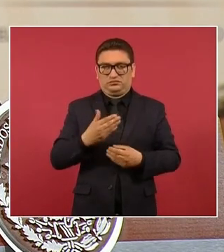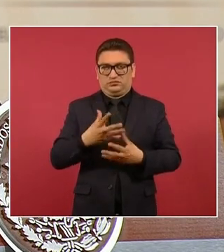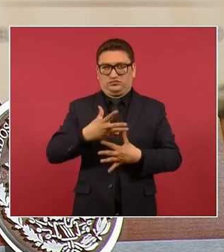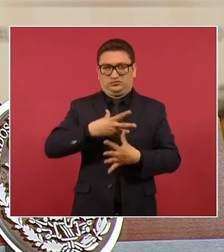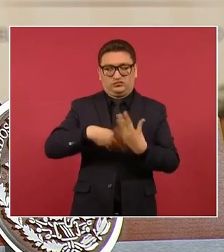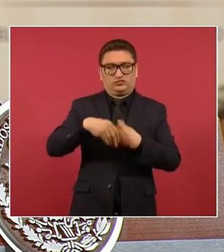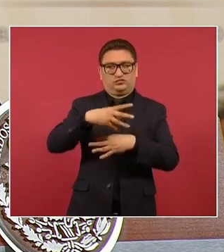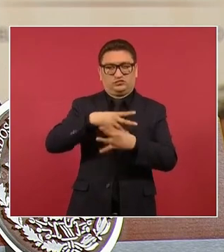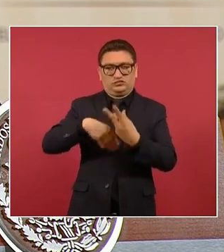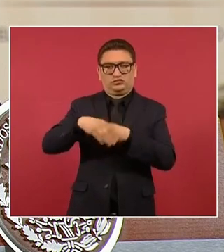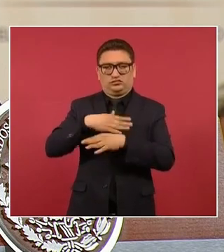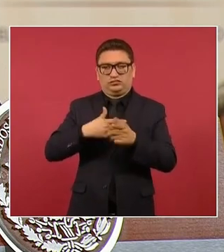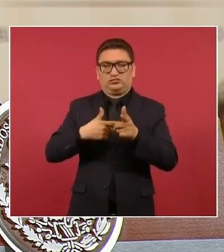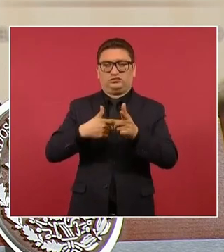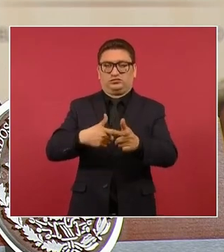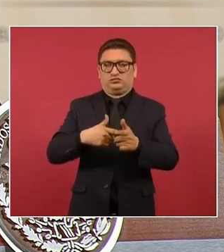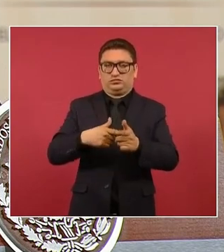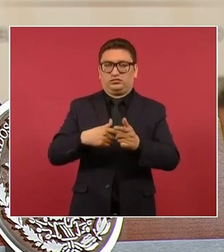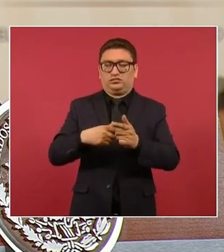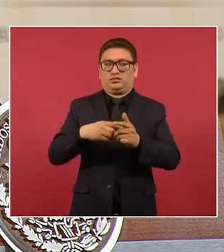renovable, eólica,